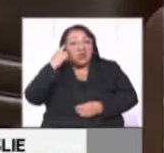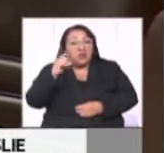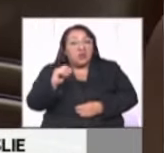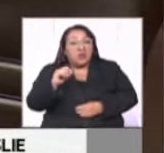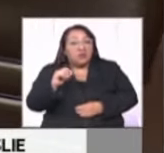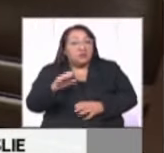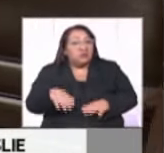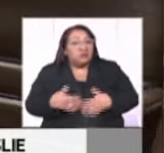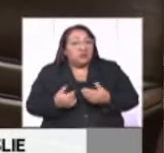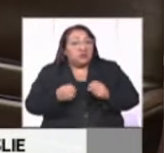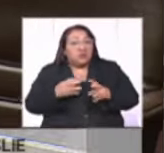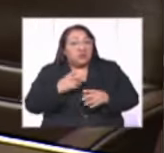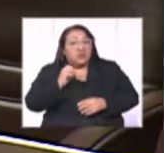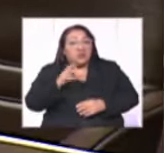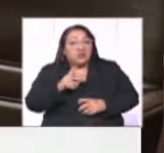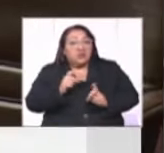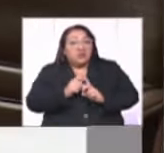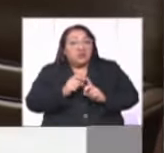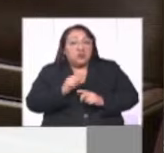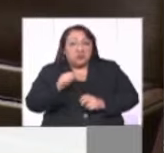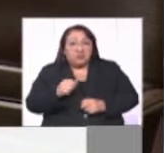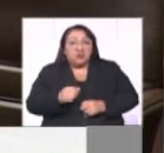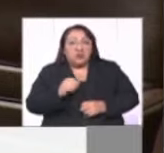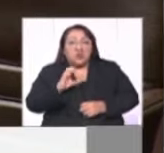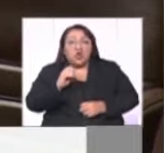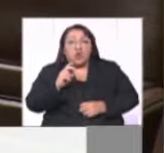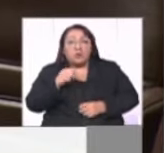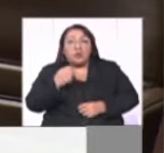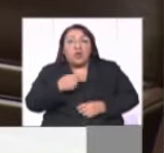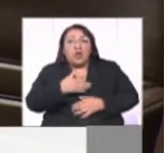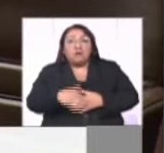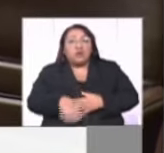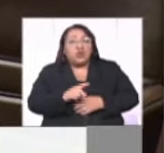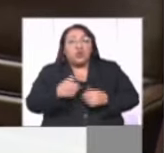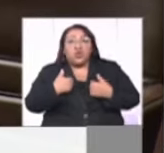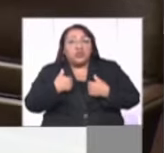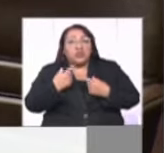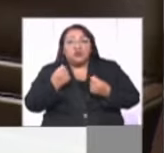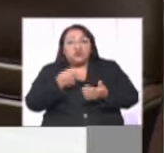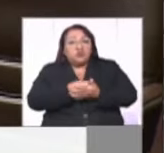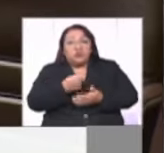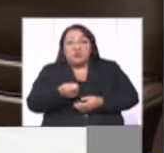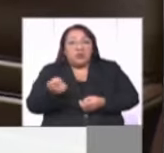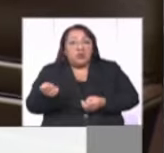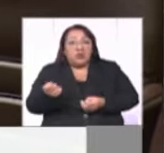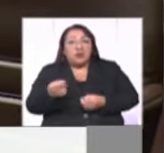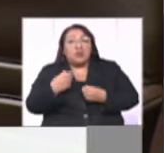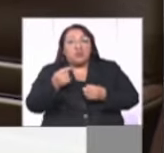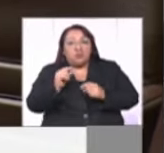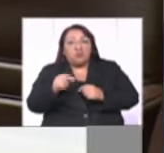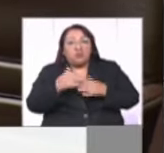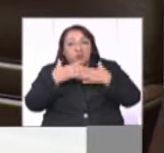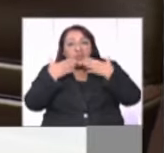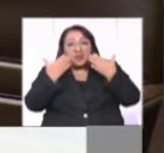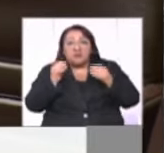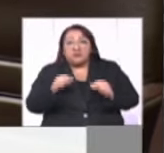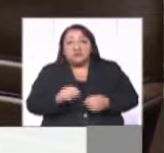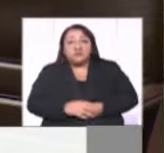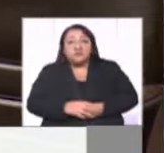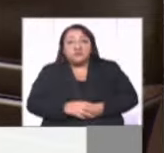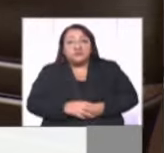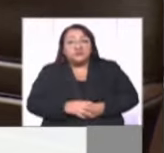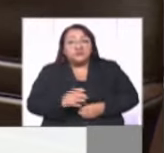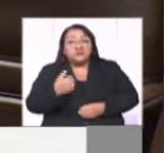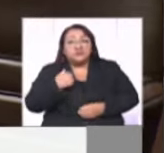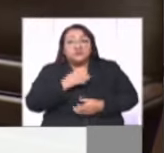suficiente para reivindicar efectivamente a los cómicos ambulantes que a los que no tienen un sol para pagar les dan un poco de alegría. Yo no